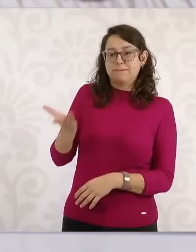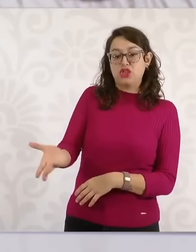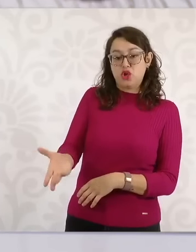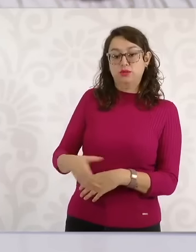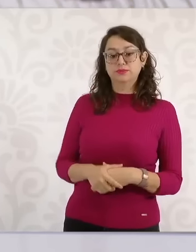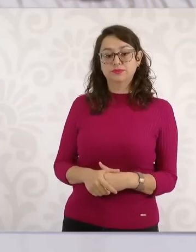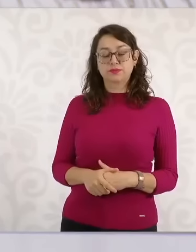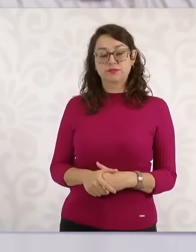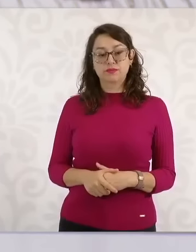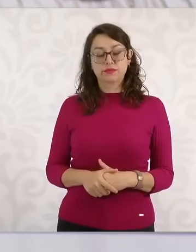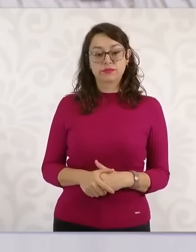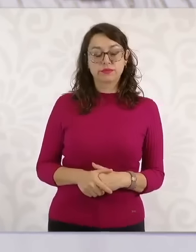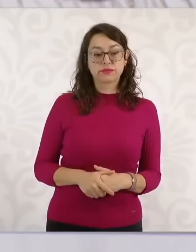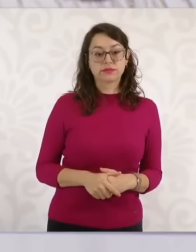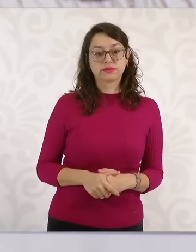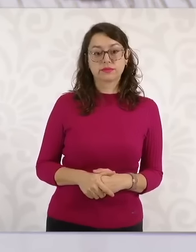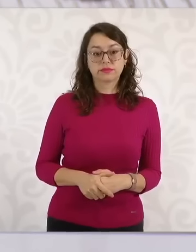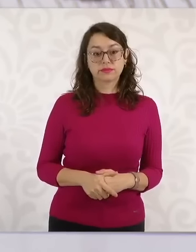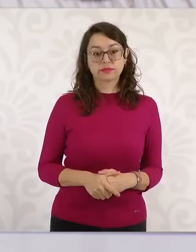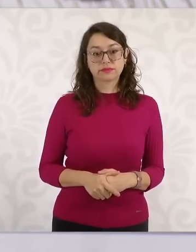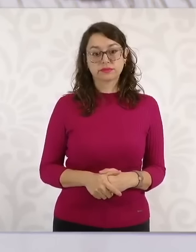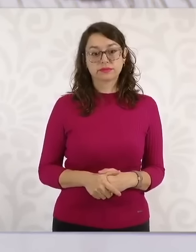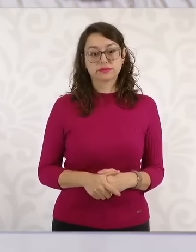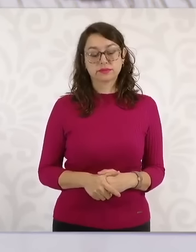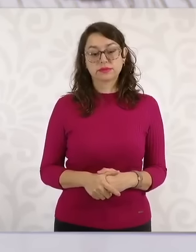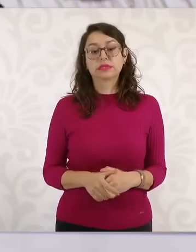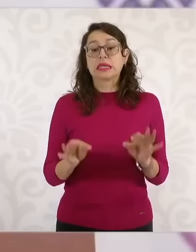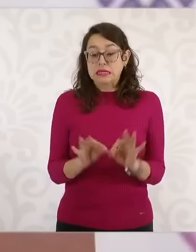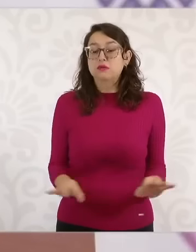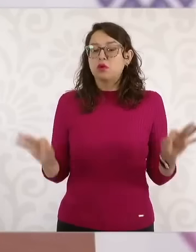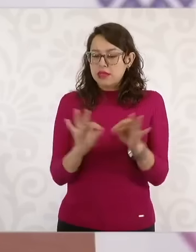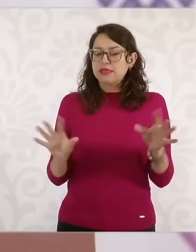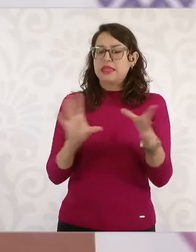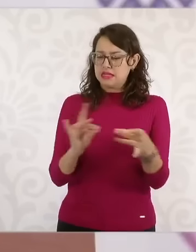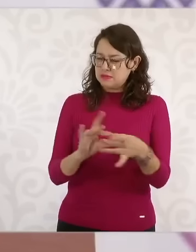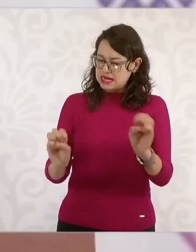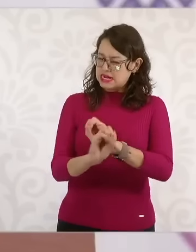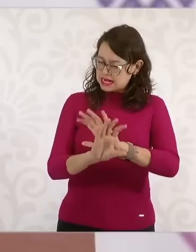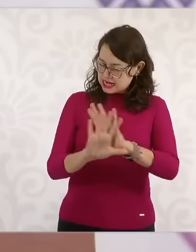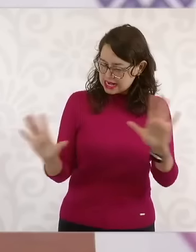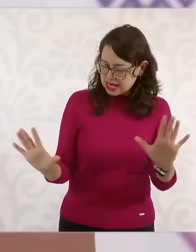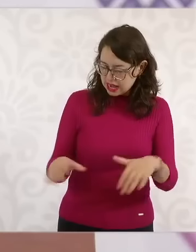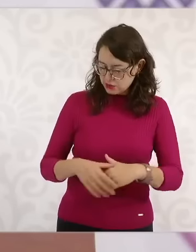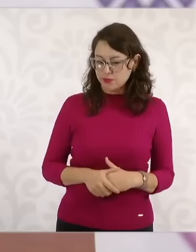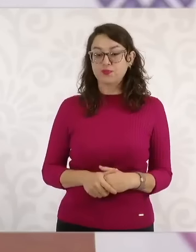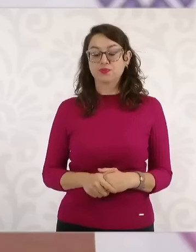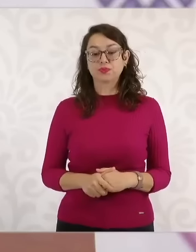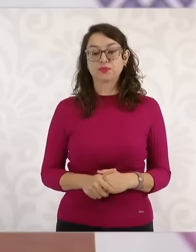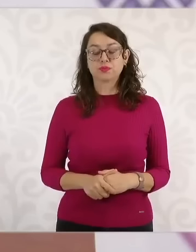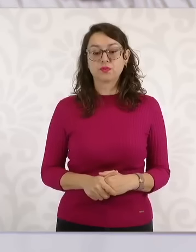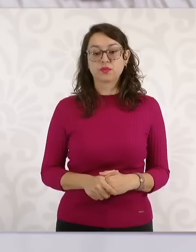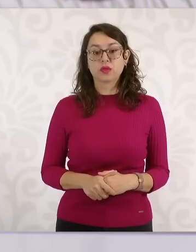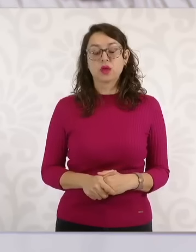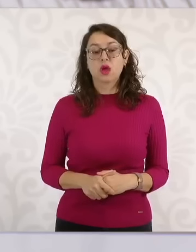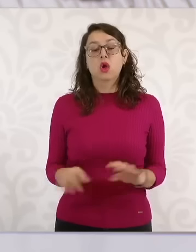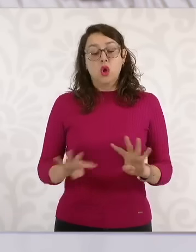Que es muy importante porque aclarar, la decisión que se toma en el